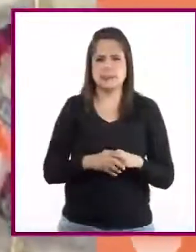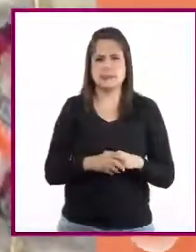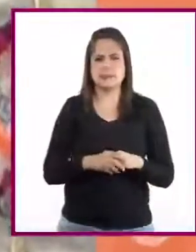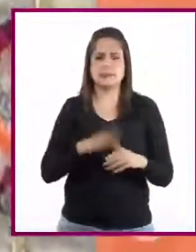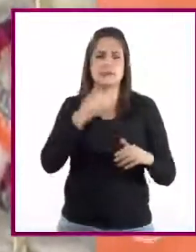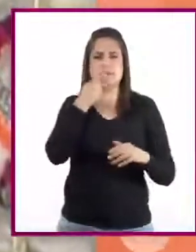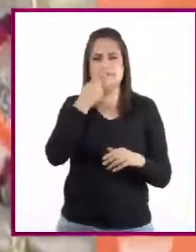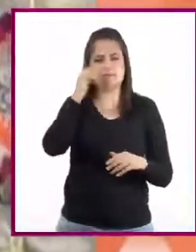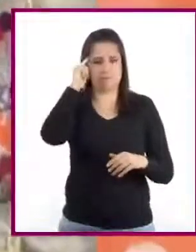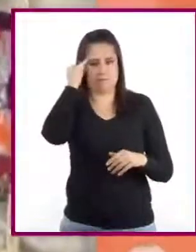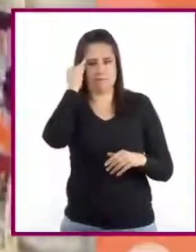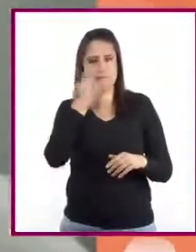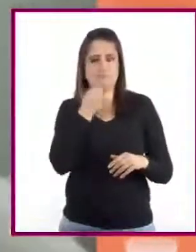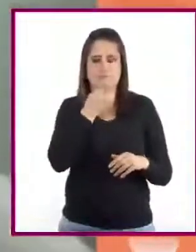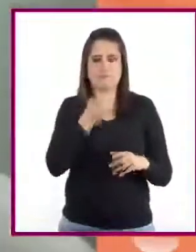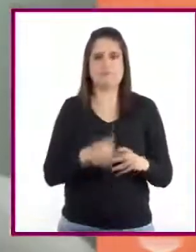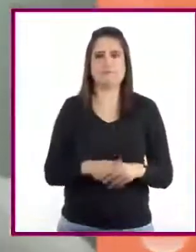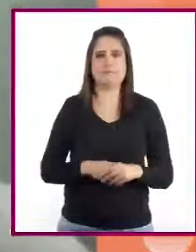yo nada.